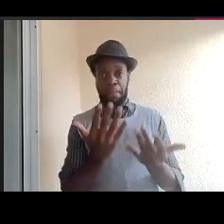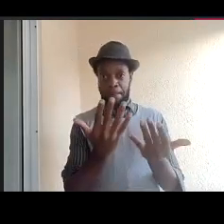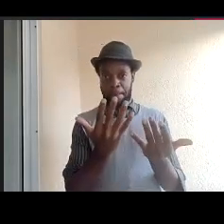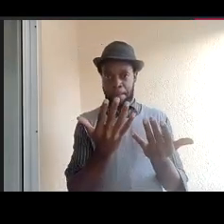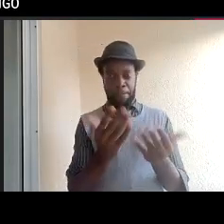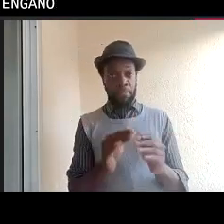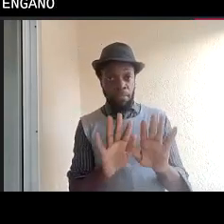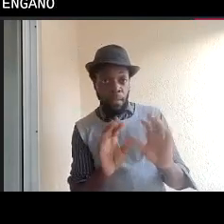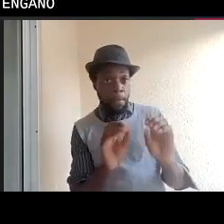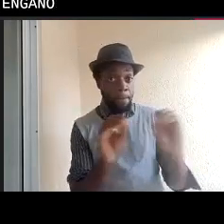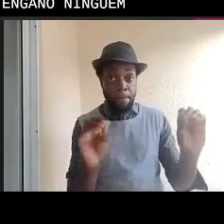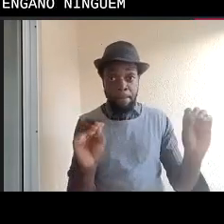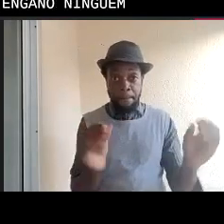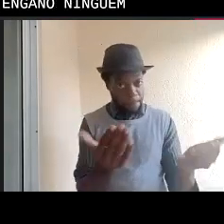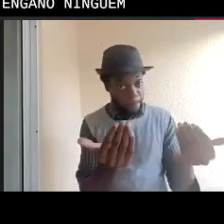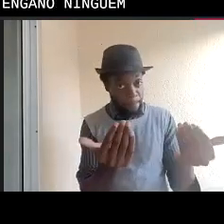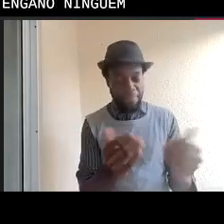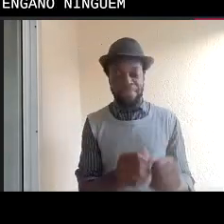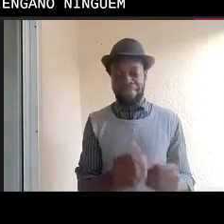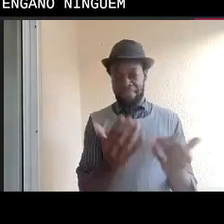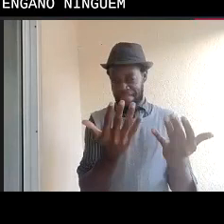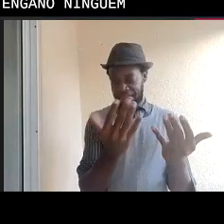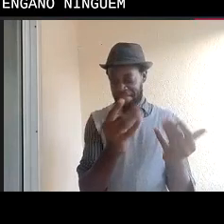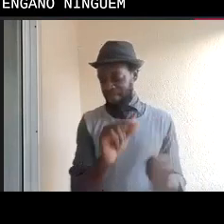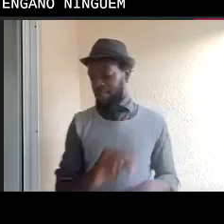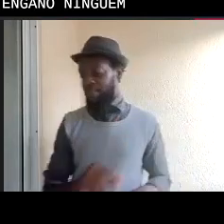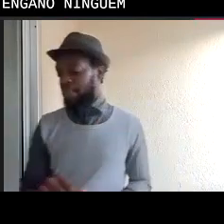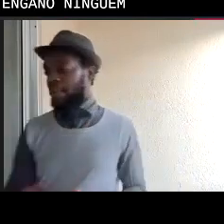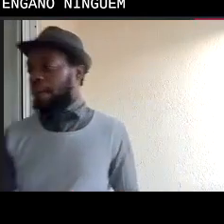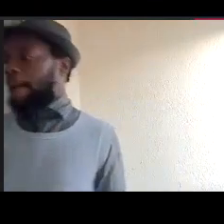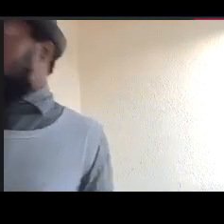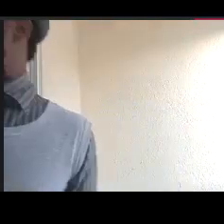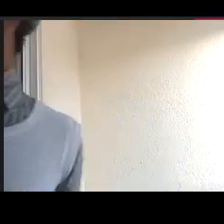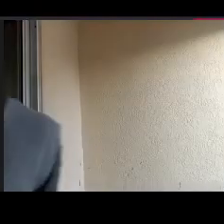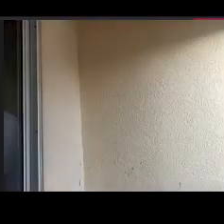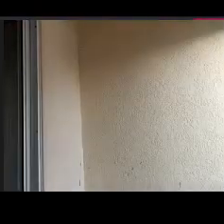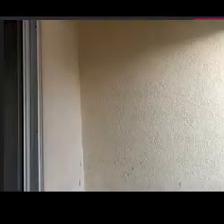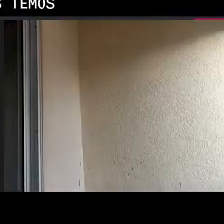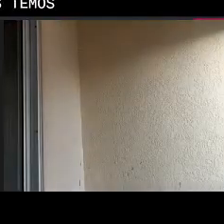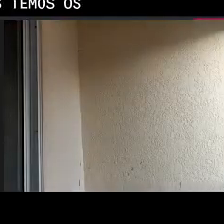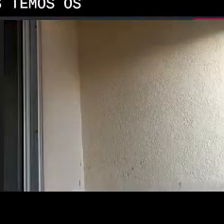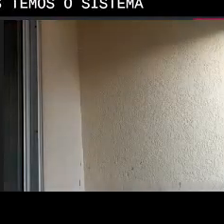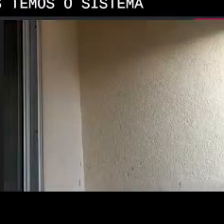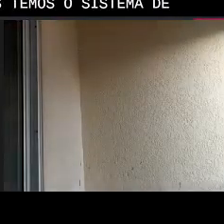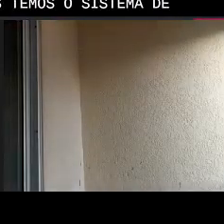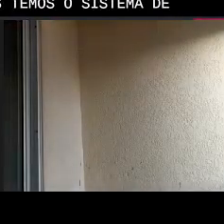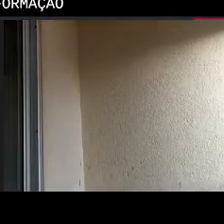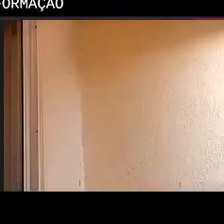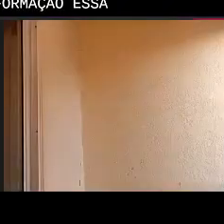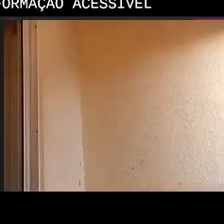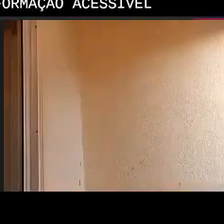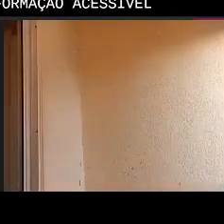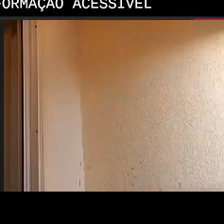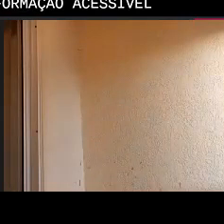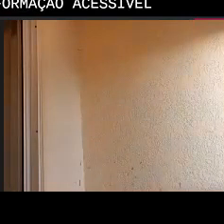¿Ninguno? ¿Ninguno me puede decir en mi país hay un sistema de información accesible?